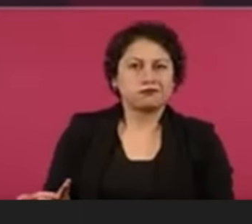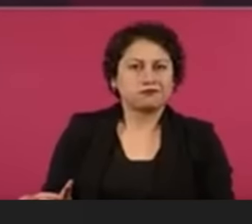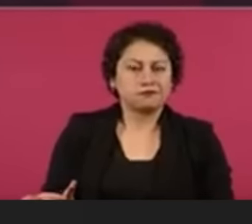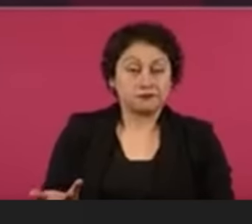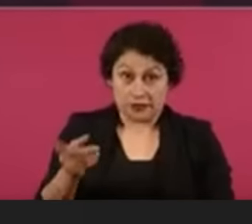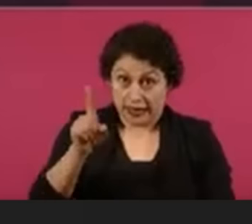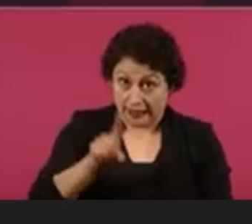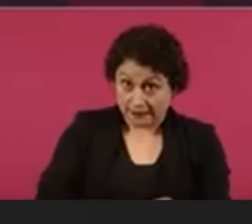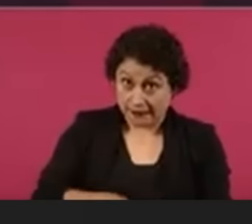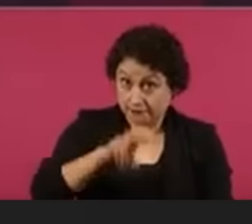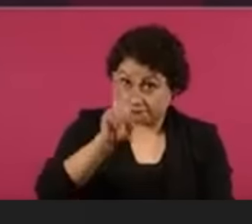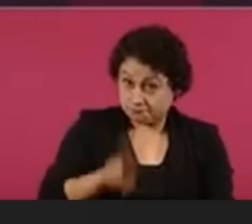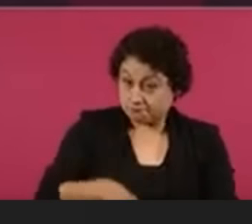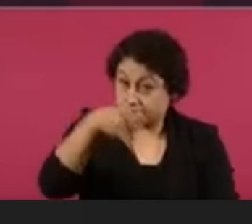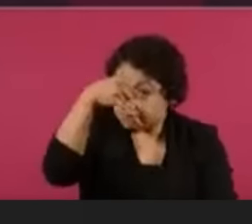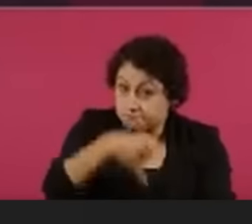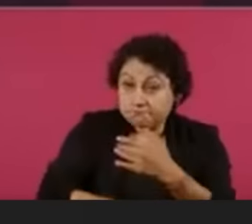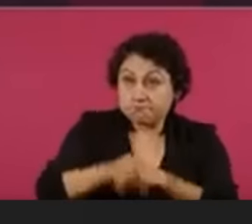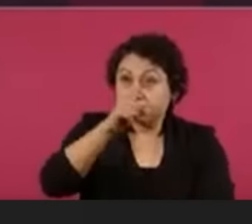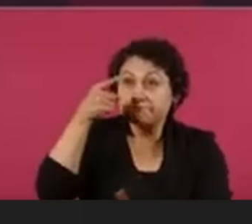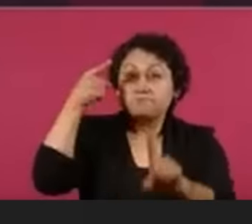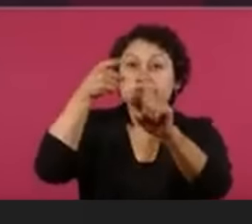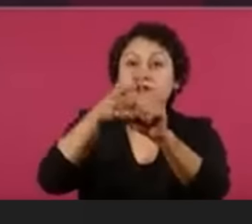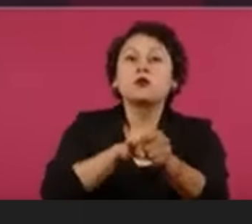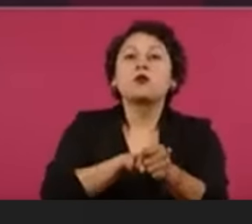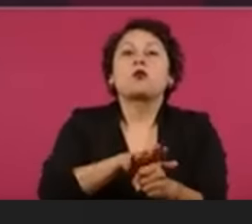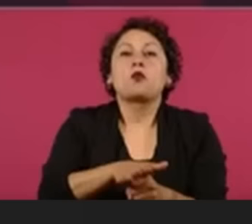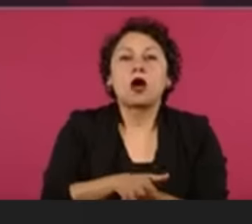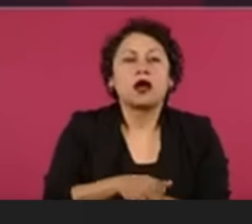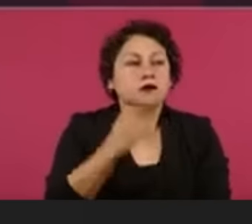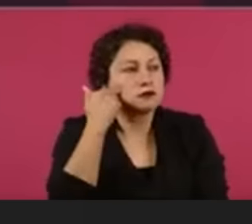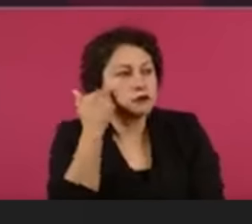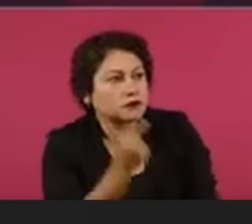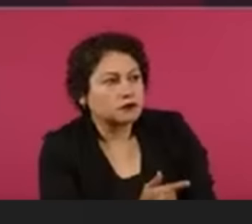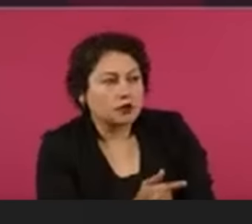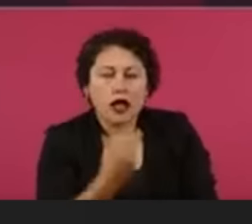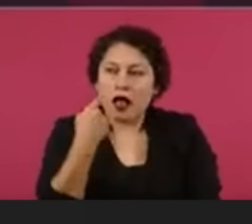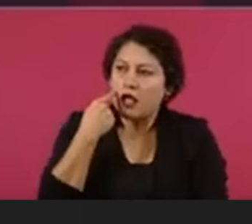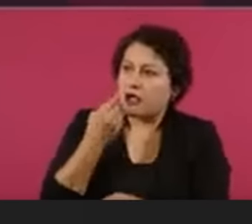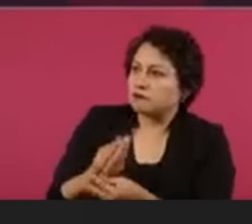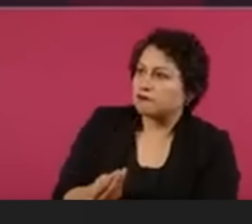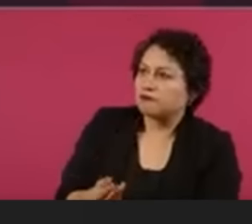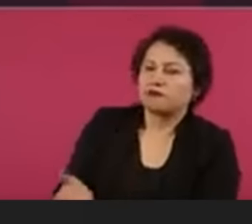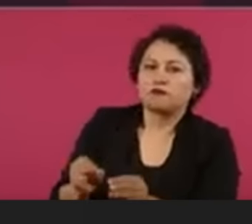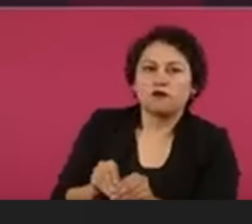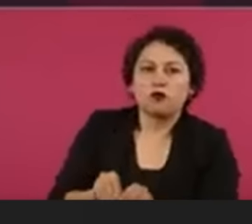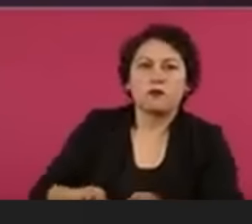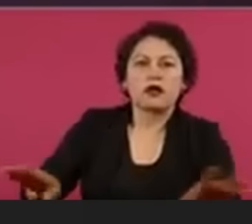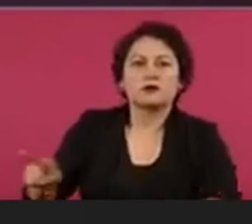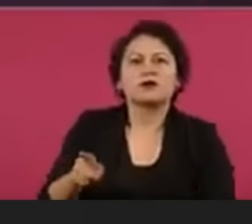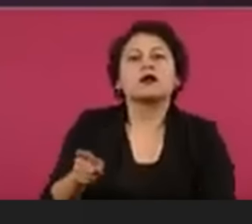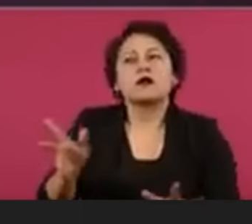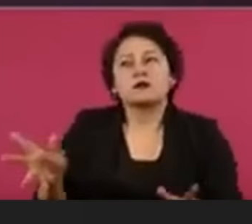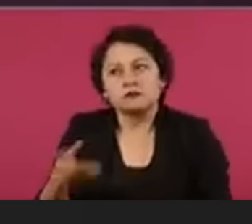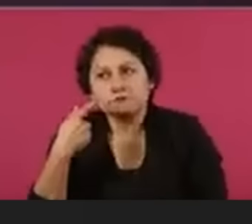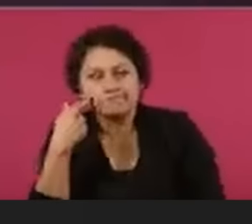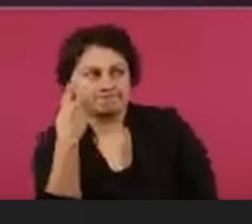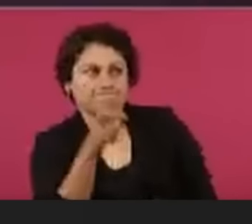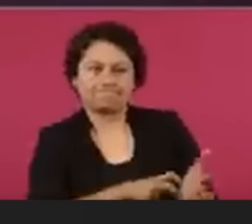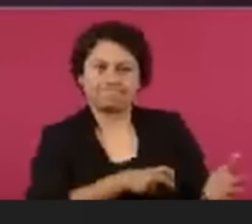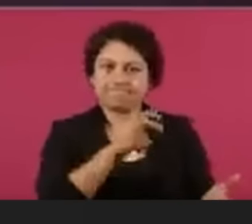principal, primordial, corregir esas situaciones o por lo menos evitar que se profundicen